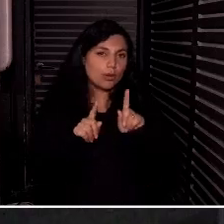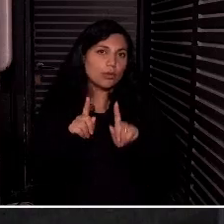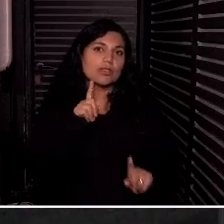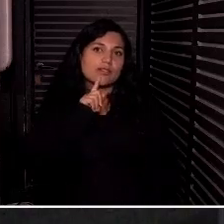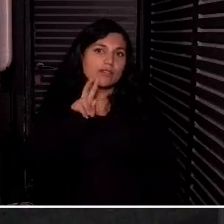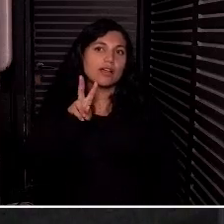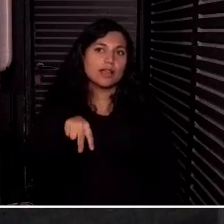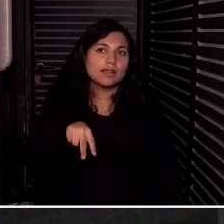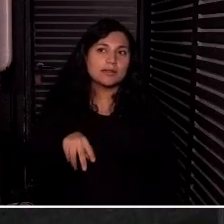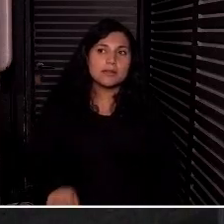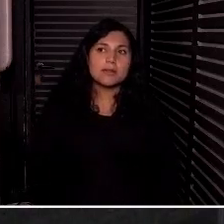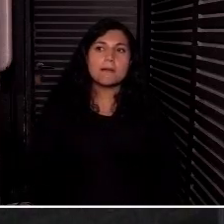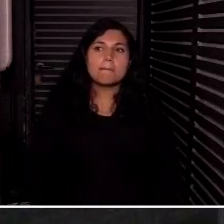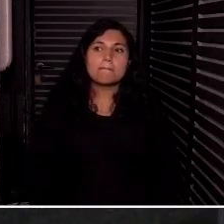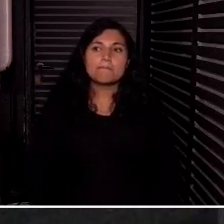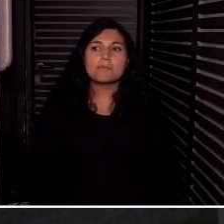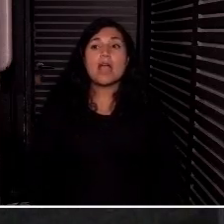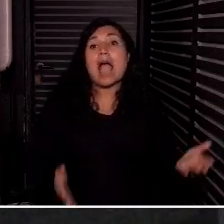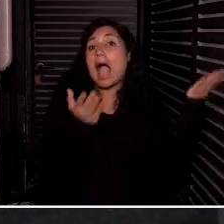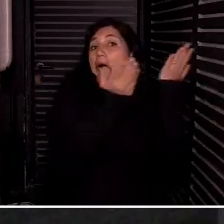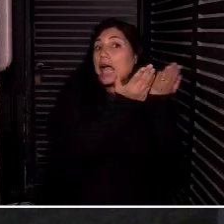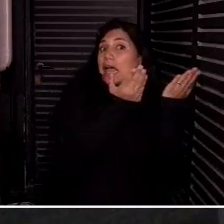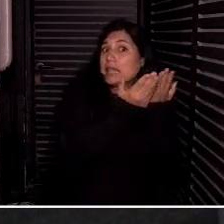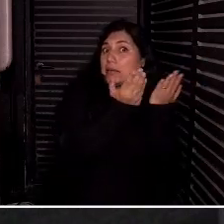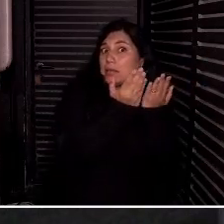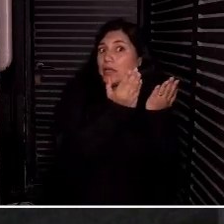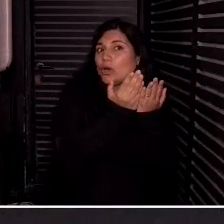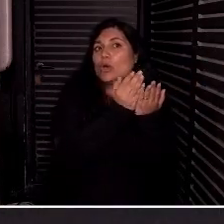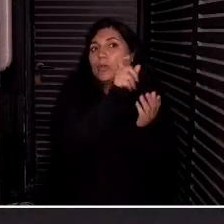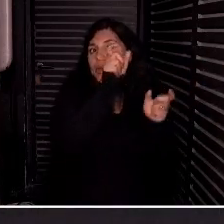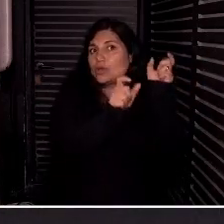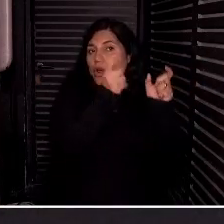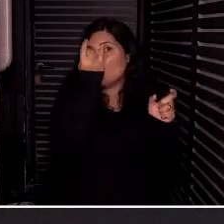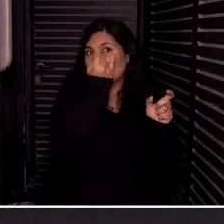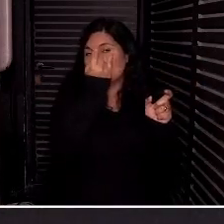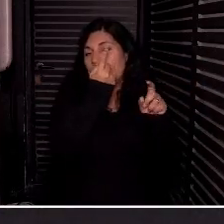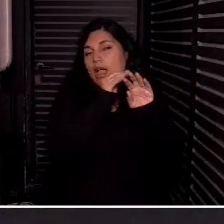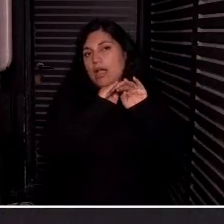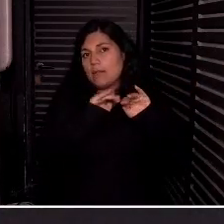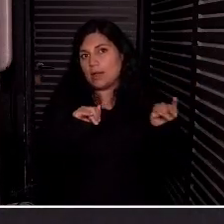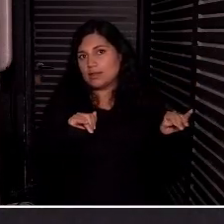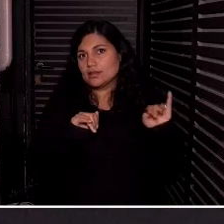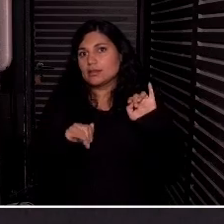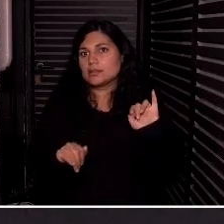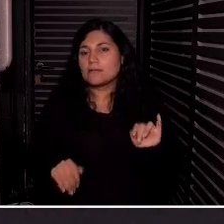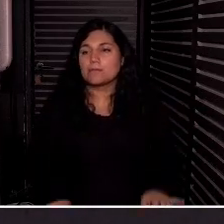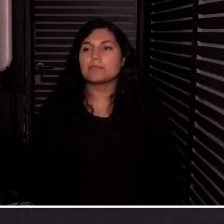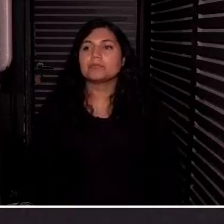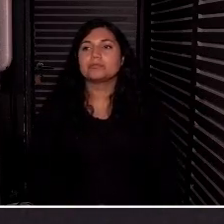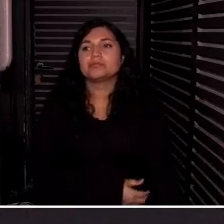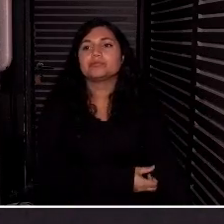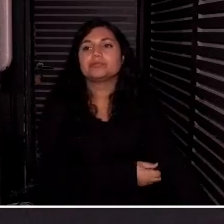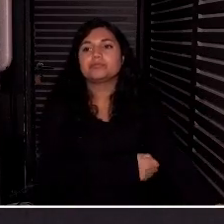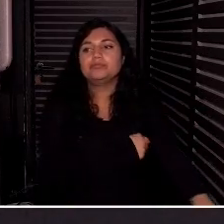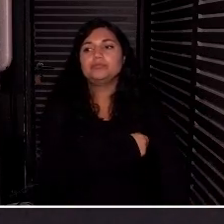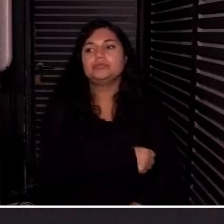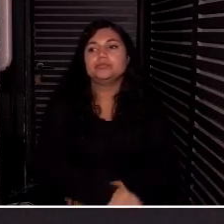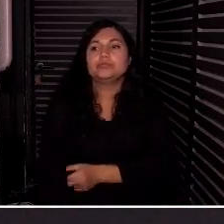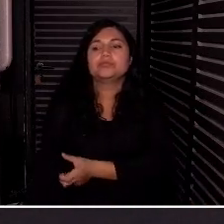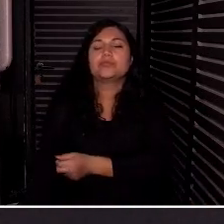Gracias qu voy decir los académicos que es es otro capítulo el